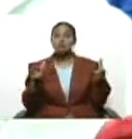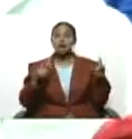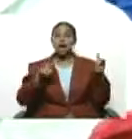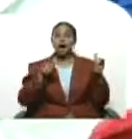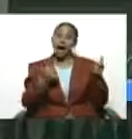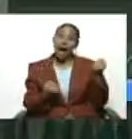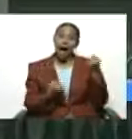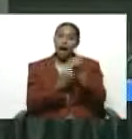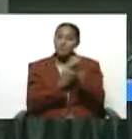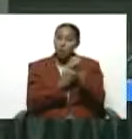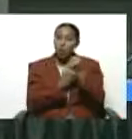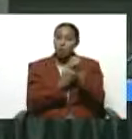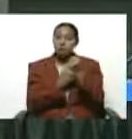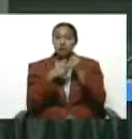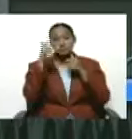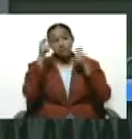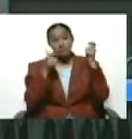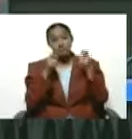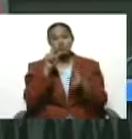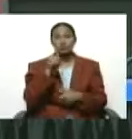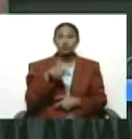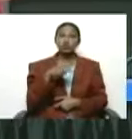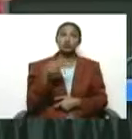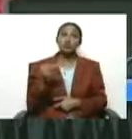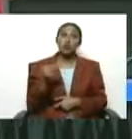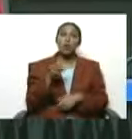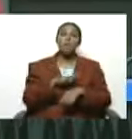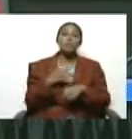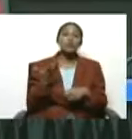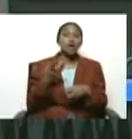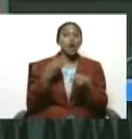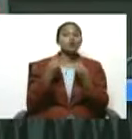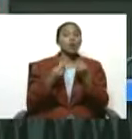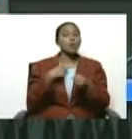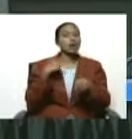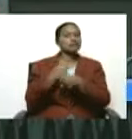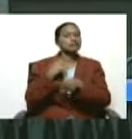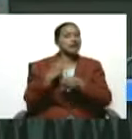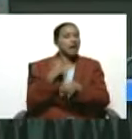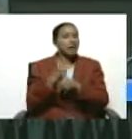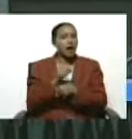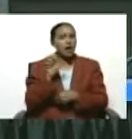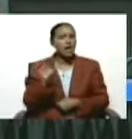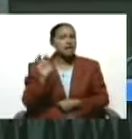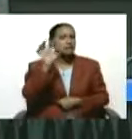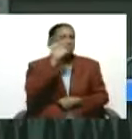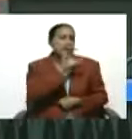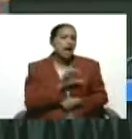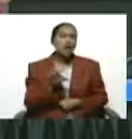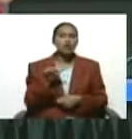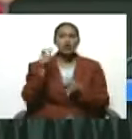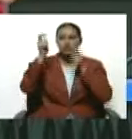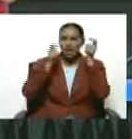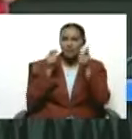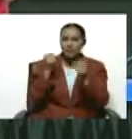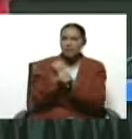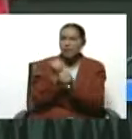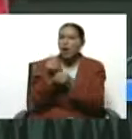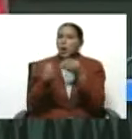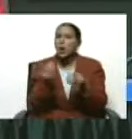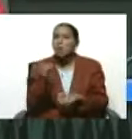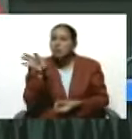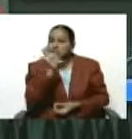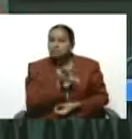¿verdad? Para uno saber cómo estamos en cada estado, eso le va a servir hasta a los propios partidos del Gran Polo Patriótico. Es